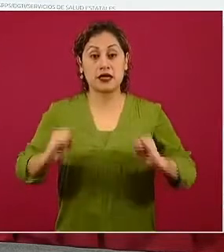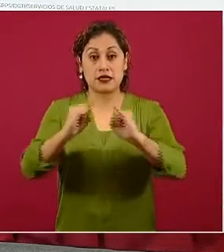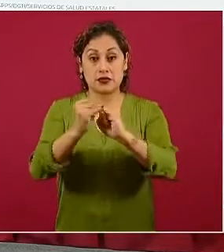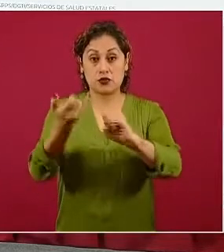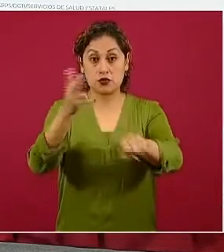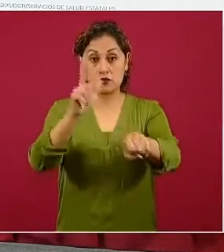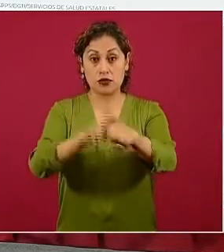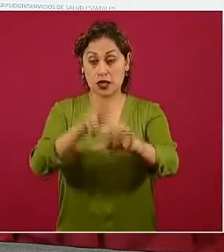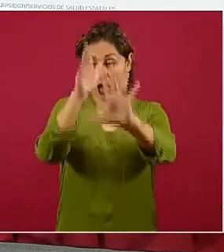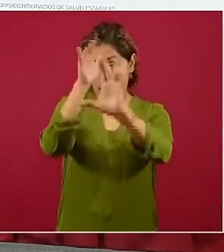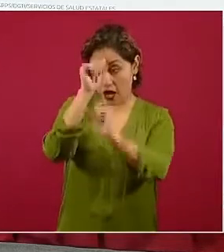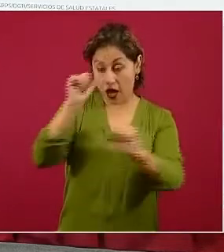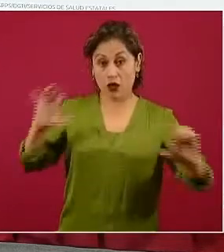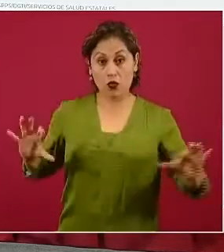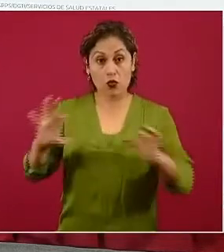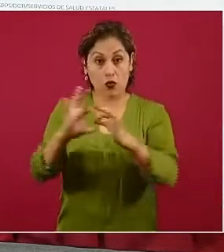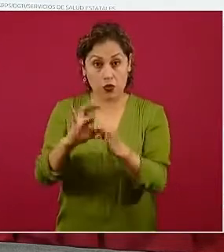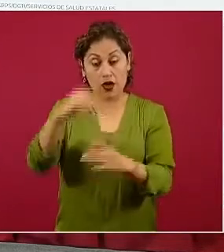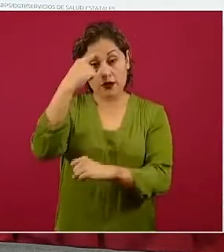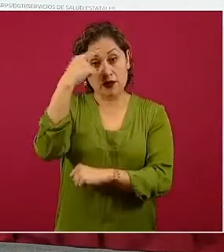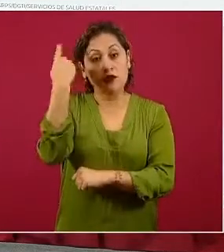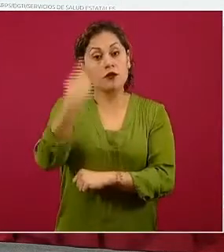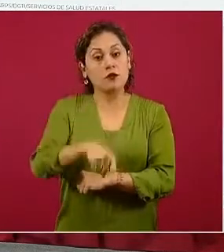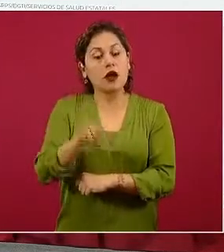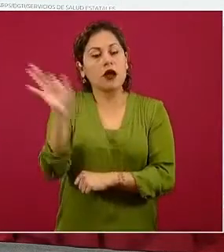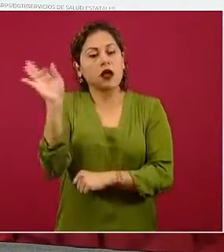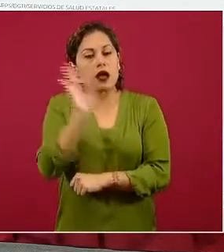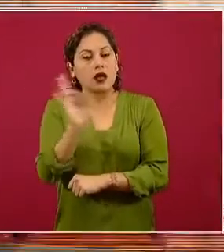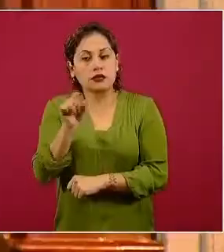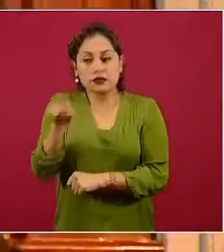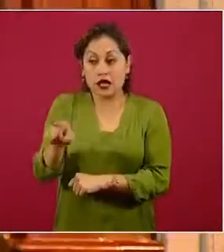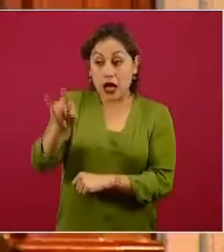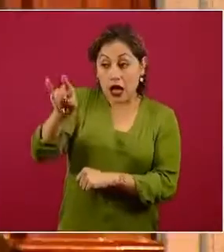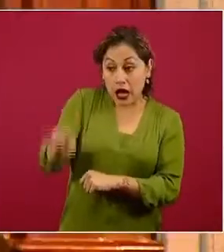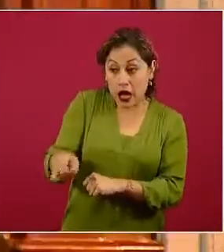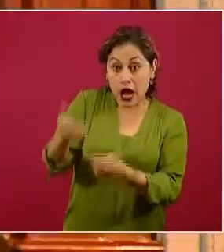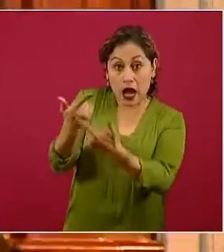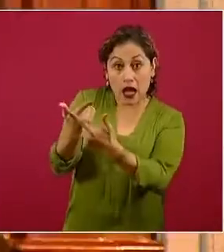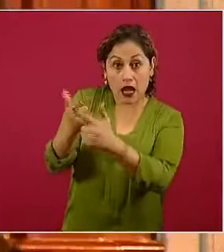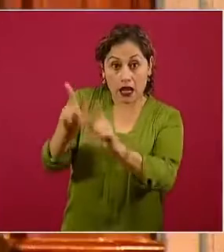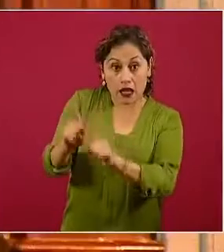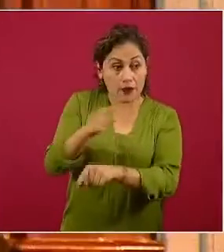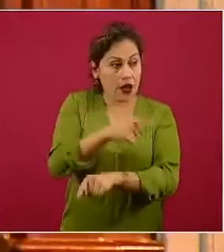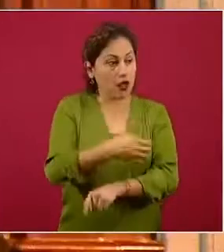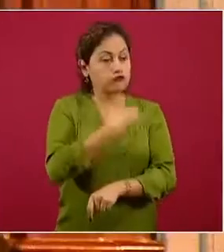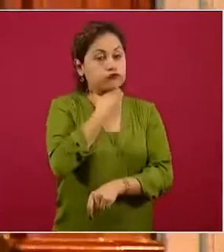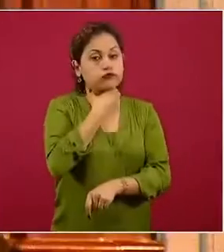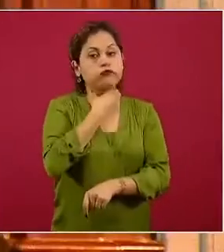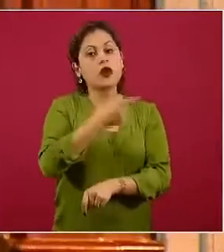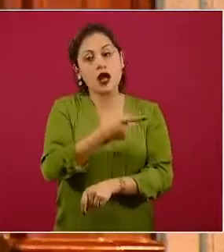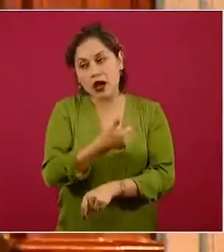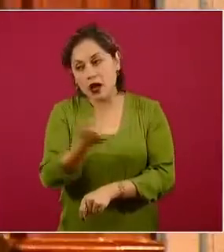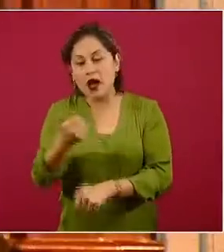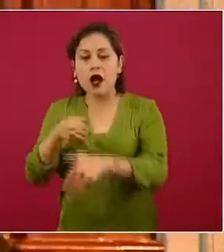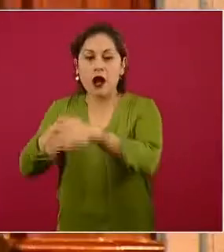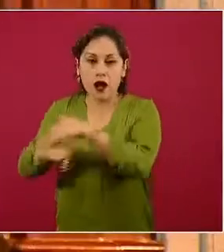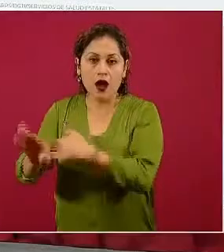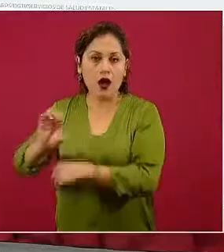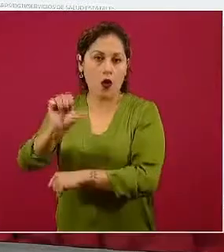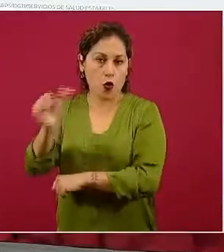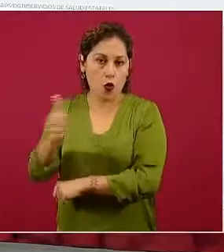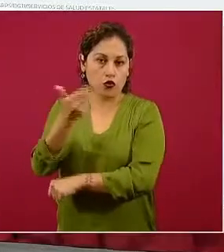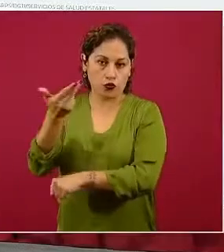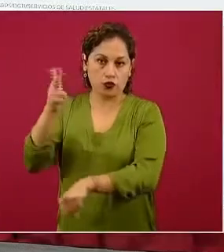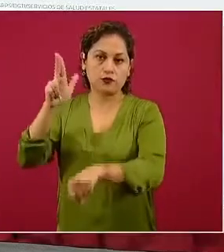interinstitucionales, para que entonces cualquier cama que esté disponible en el lugar de residencia en el área donde se